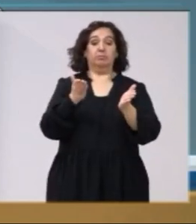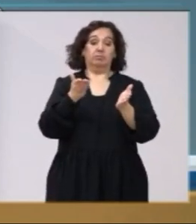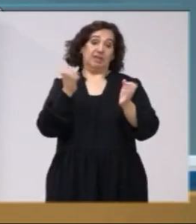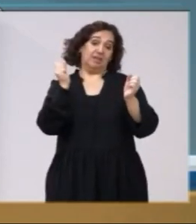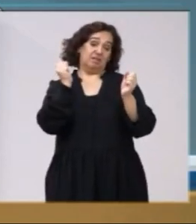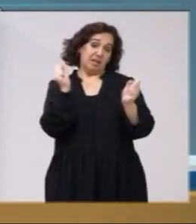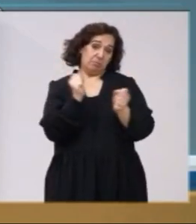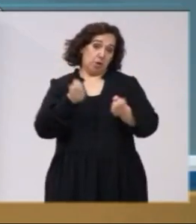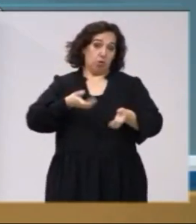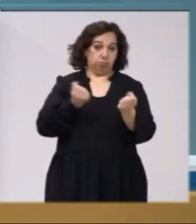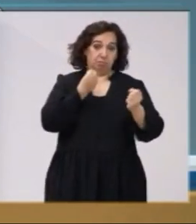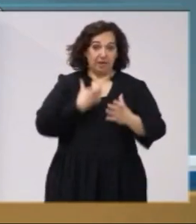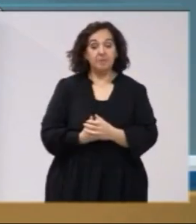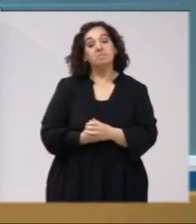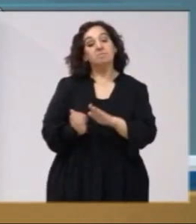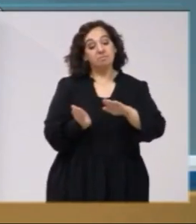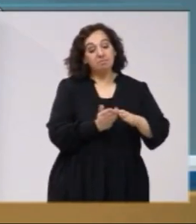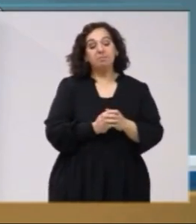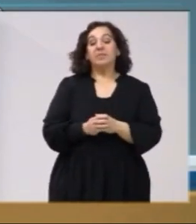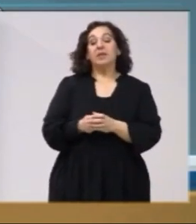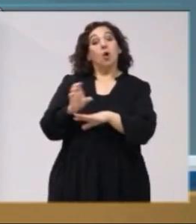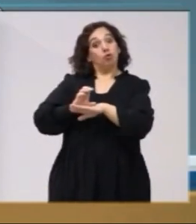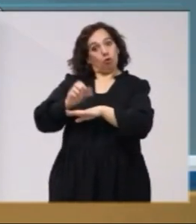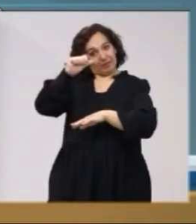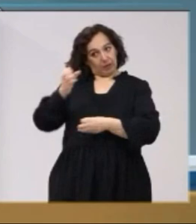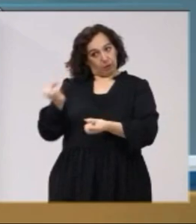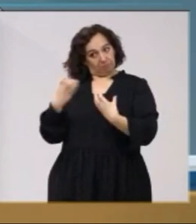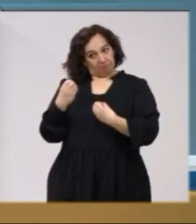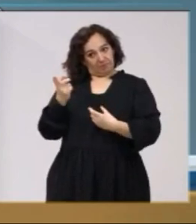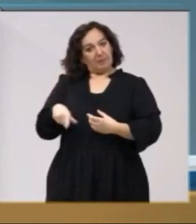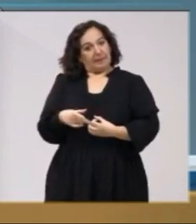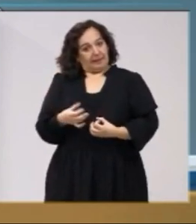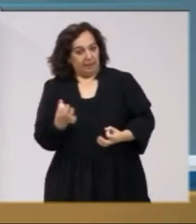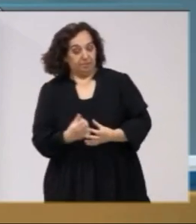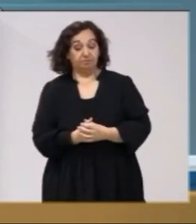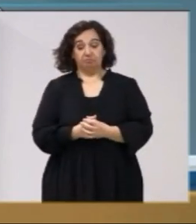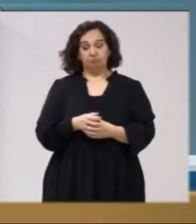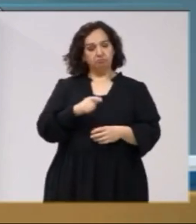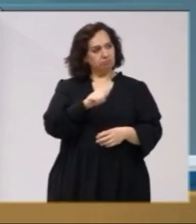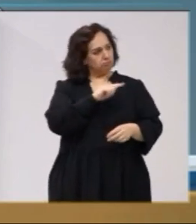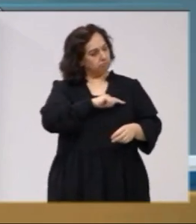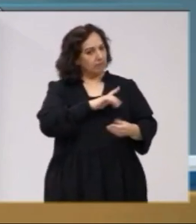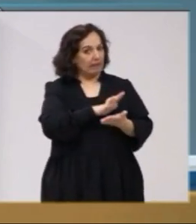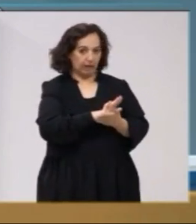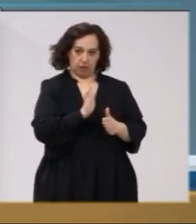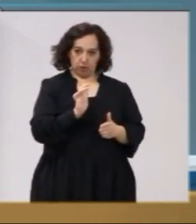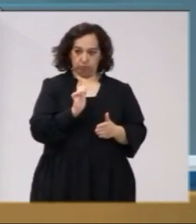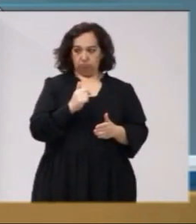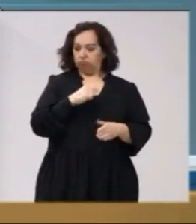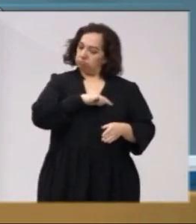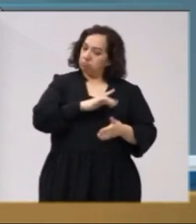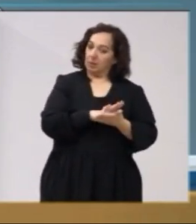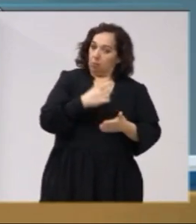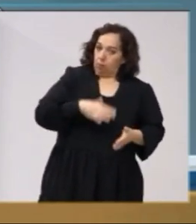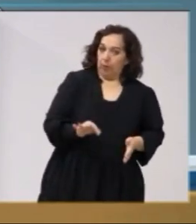invernal. También me dijo que podía estar tranquilo en cuanto a